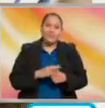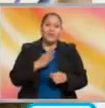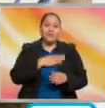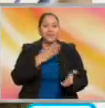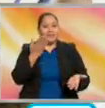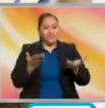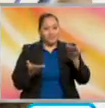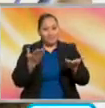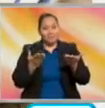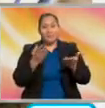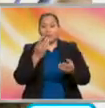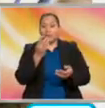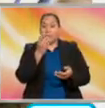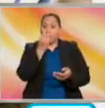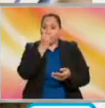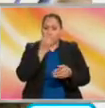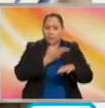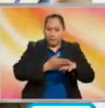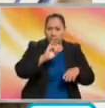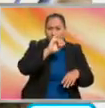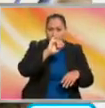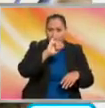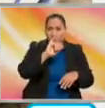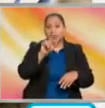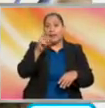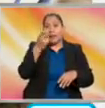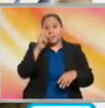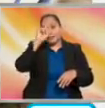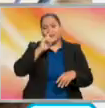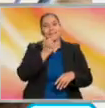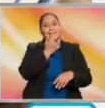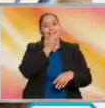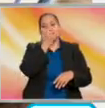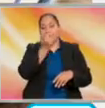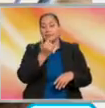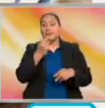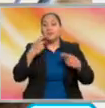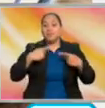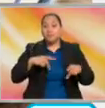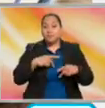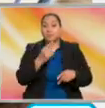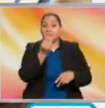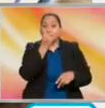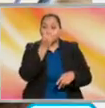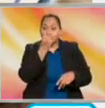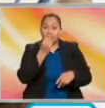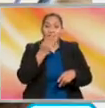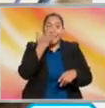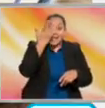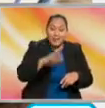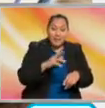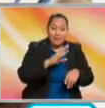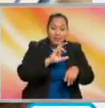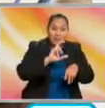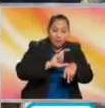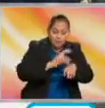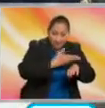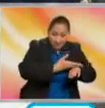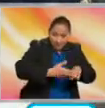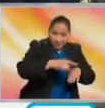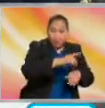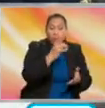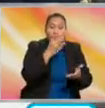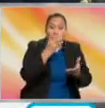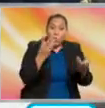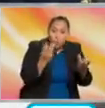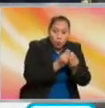solamente debemos de comer muchas claras, y esa recomendación es errónea. Hay personas que se comen 10 claras juntas. Sí. No, es ¿Es muchísimo,